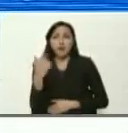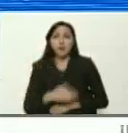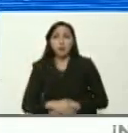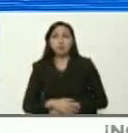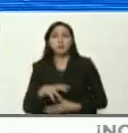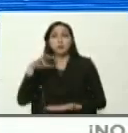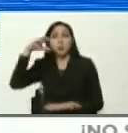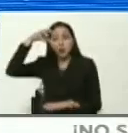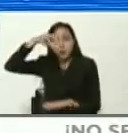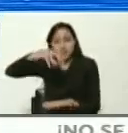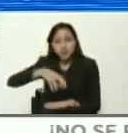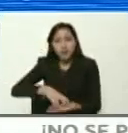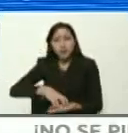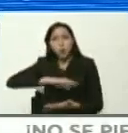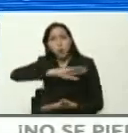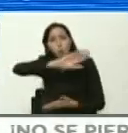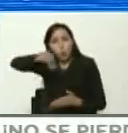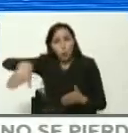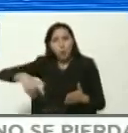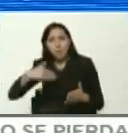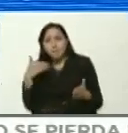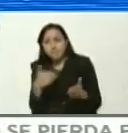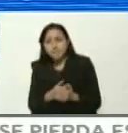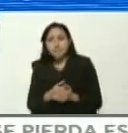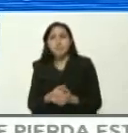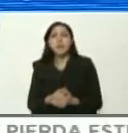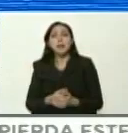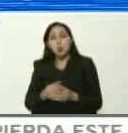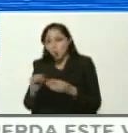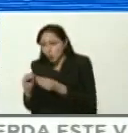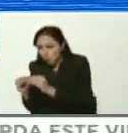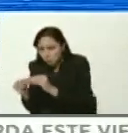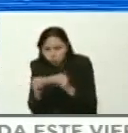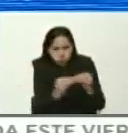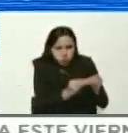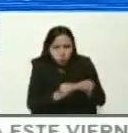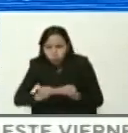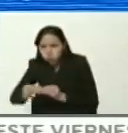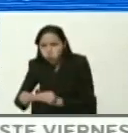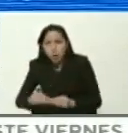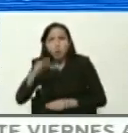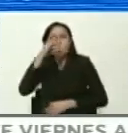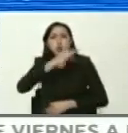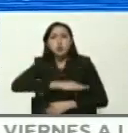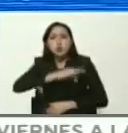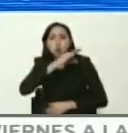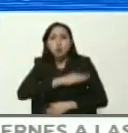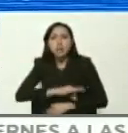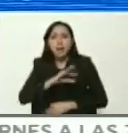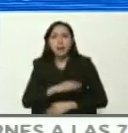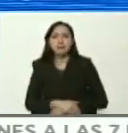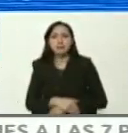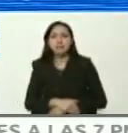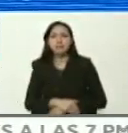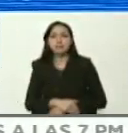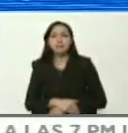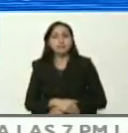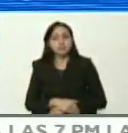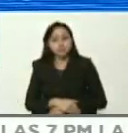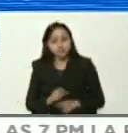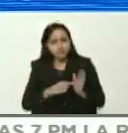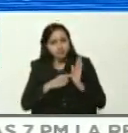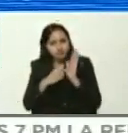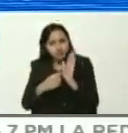estado 100% con cartografía social, el gran instrumento que hace la